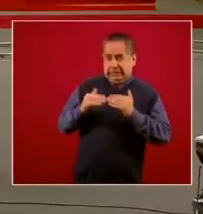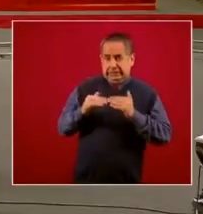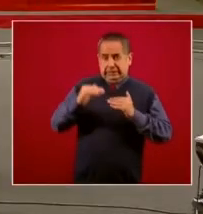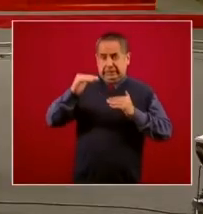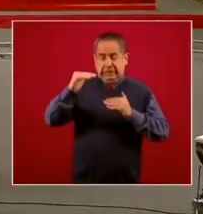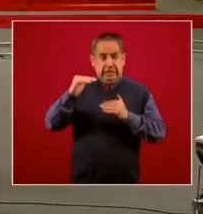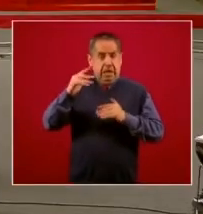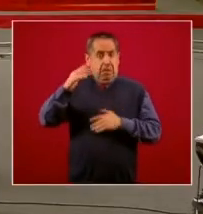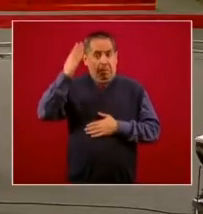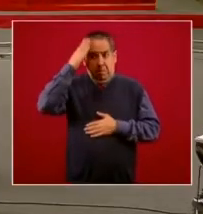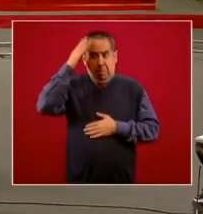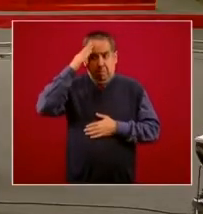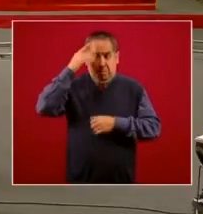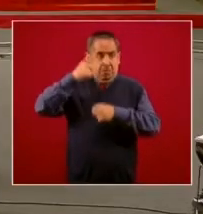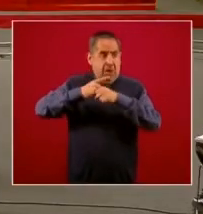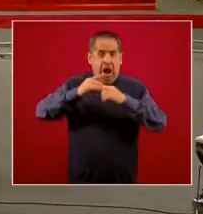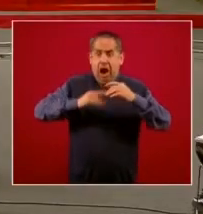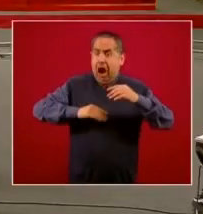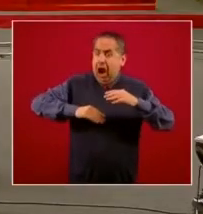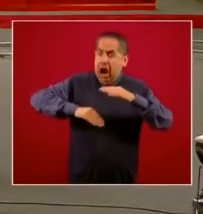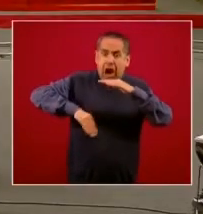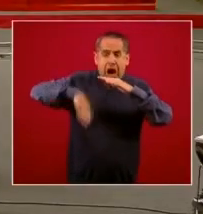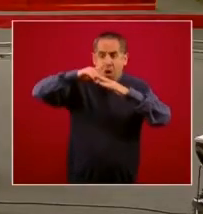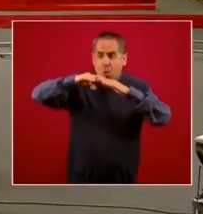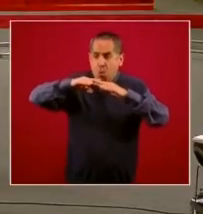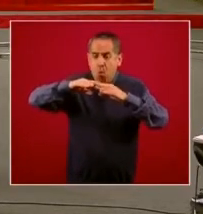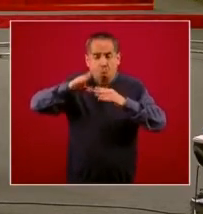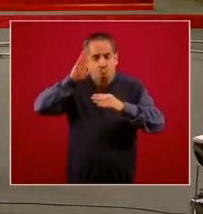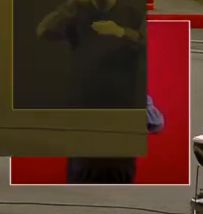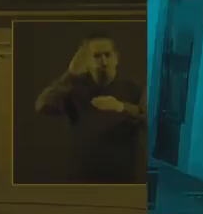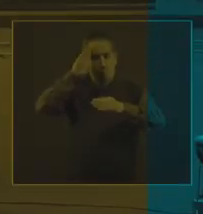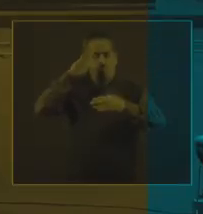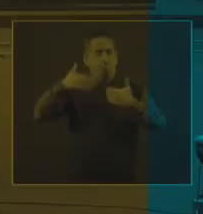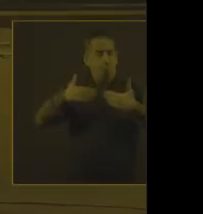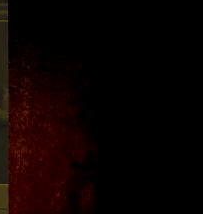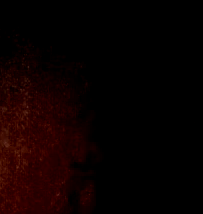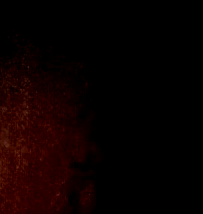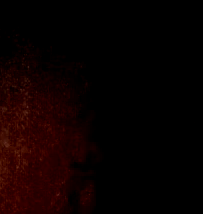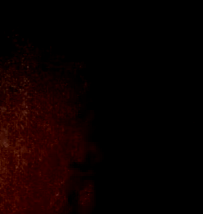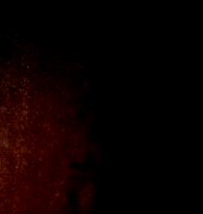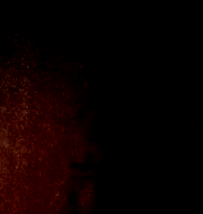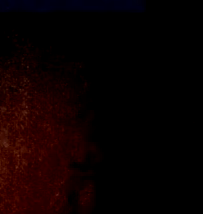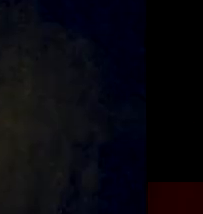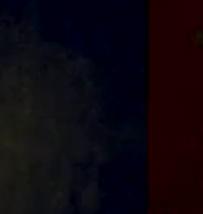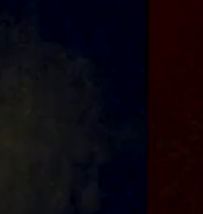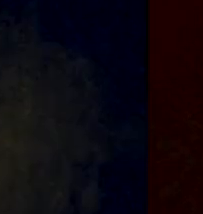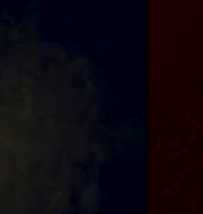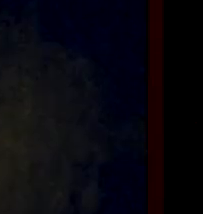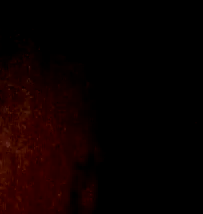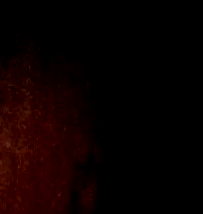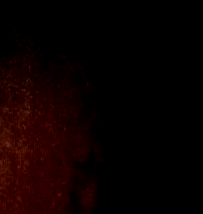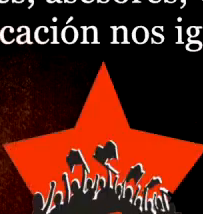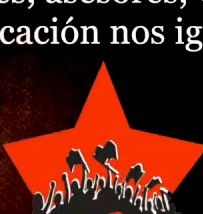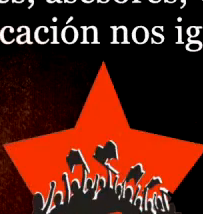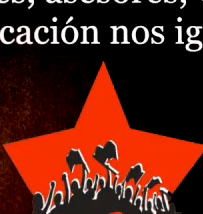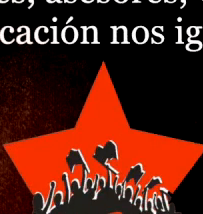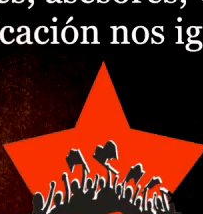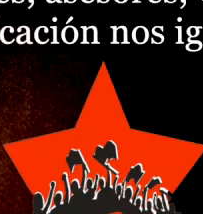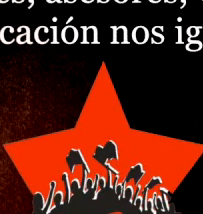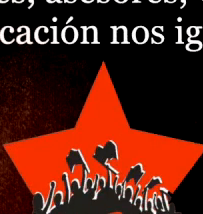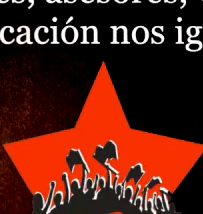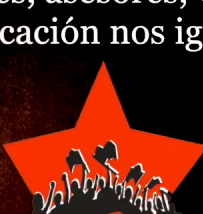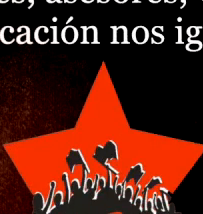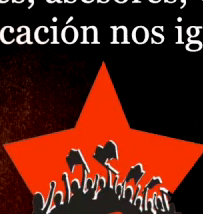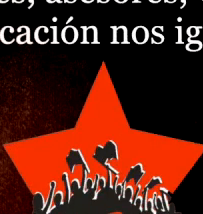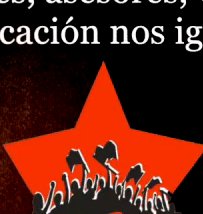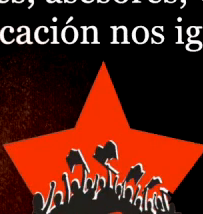estar a la cabeza de todos los países de la región de las Américas. El sistema de salud de Panamá se encuentra al